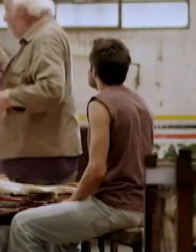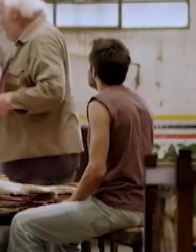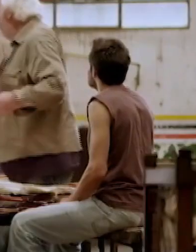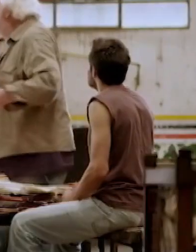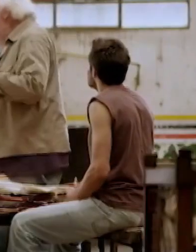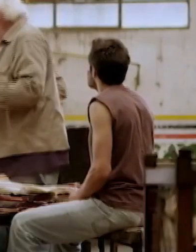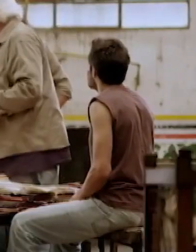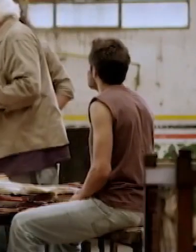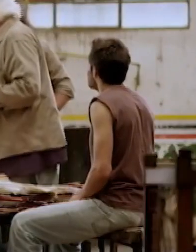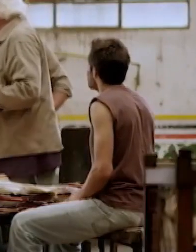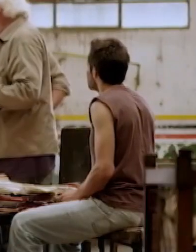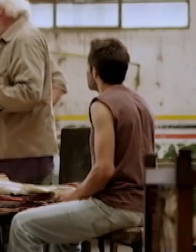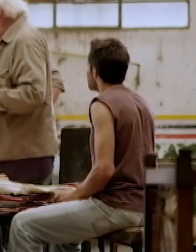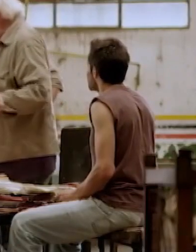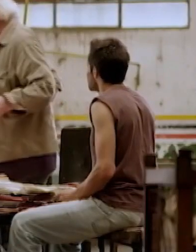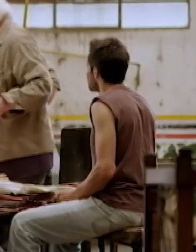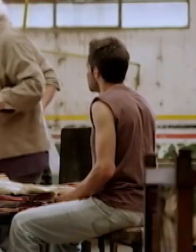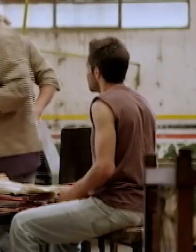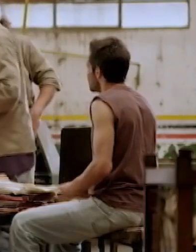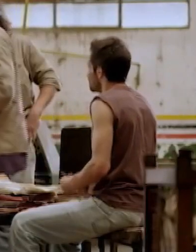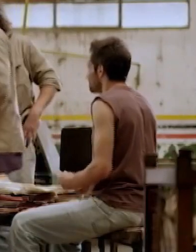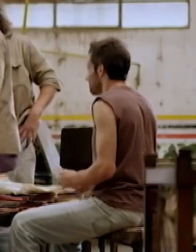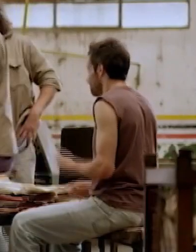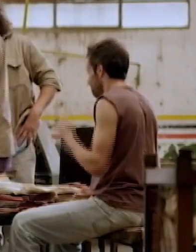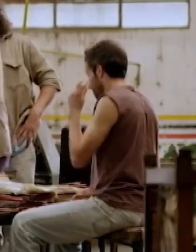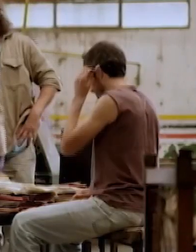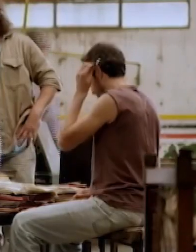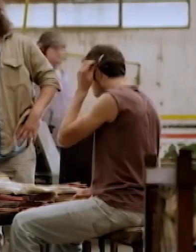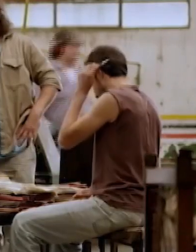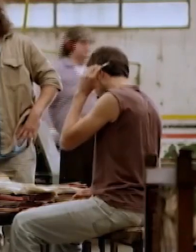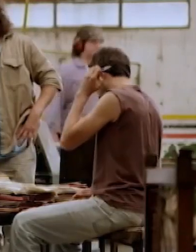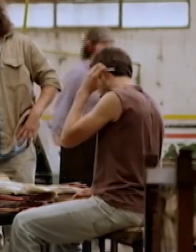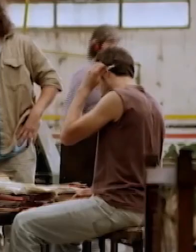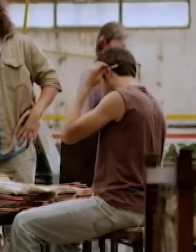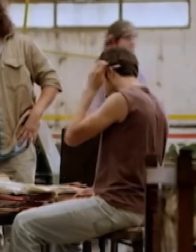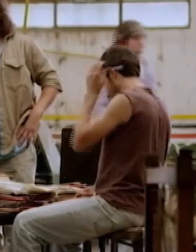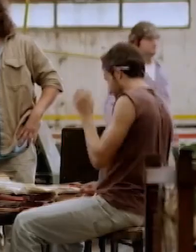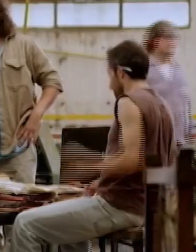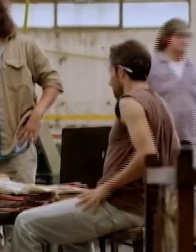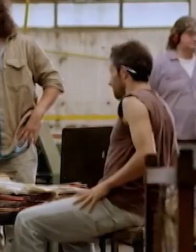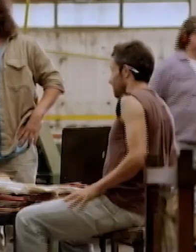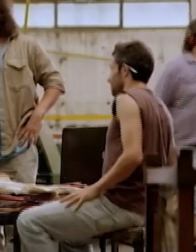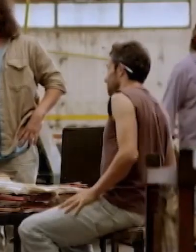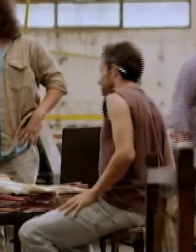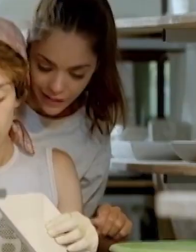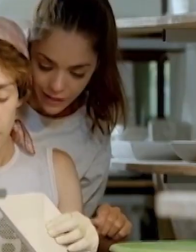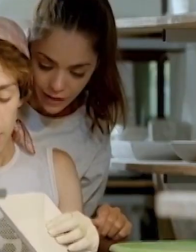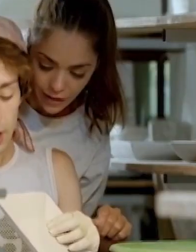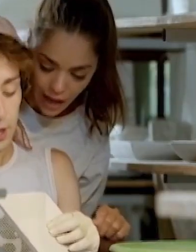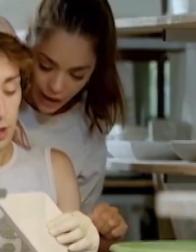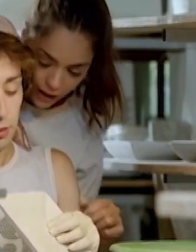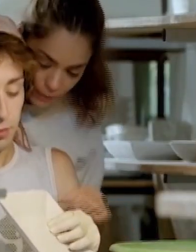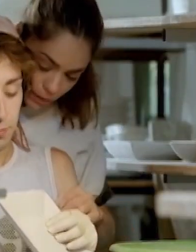un burócrata natural, ¿eh? Cuando la causa lo justifica.